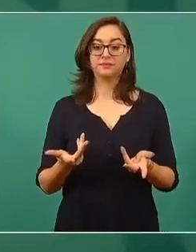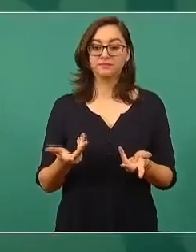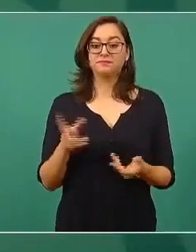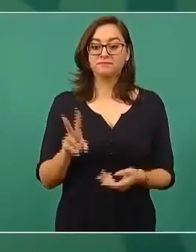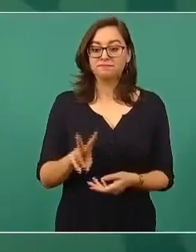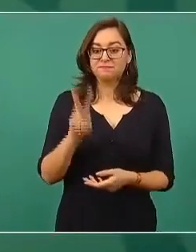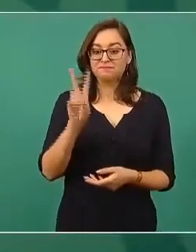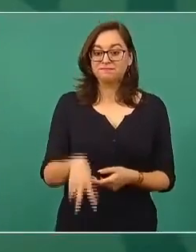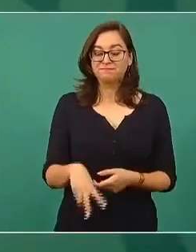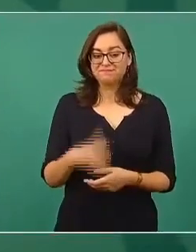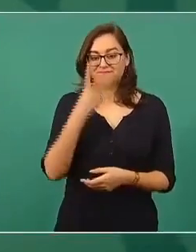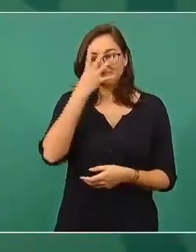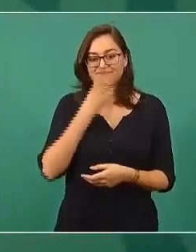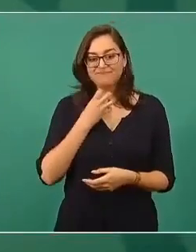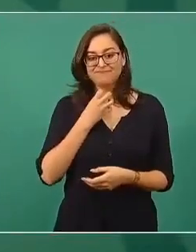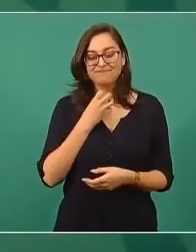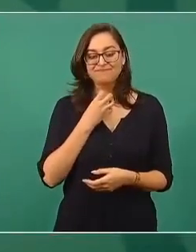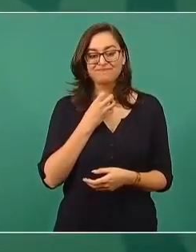triste decirlo,